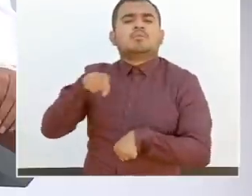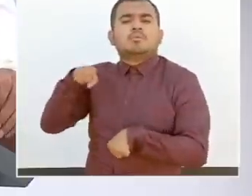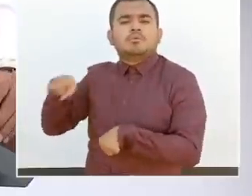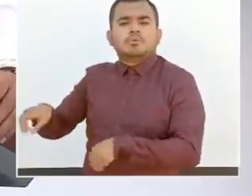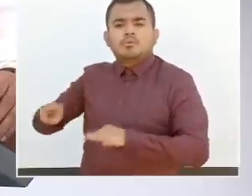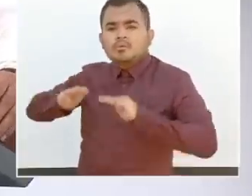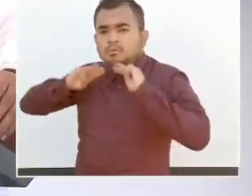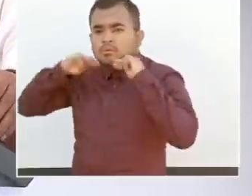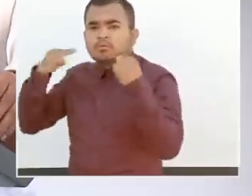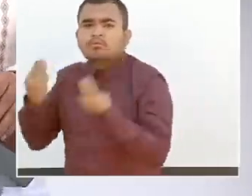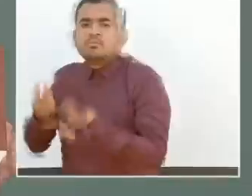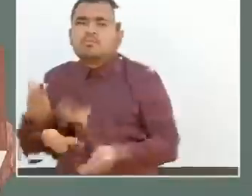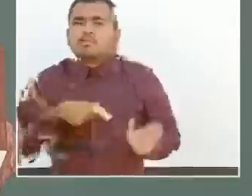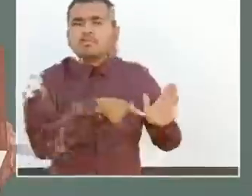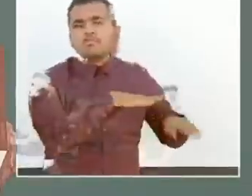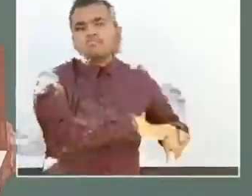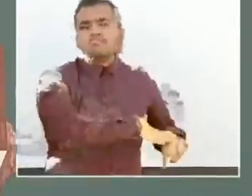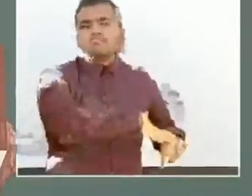Entonces, por eso